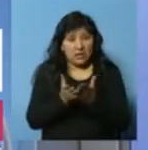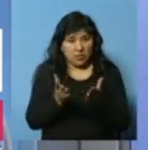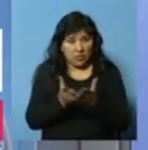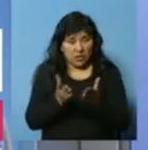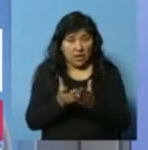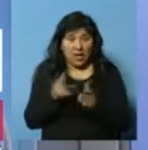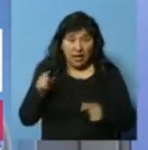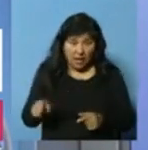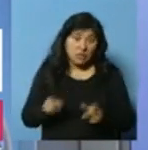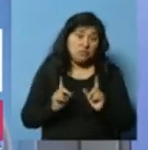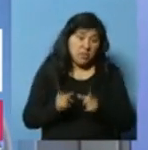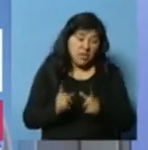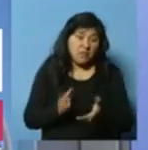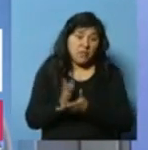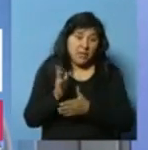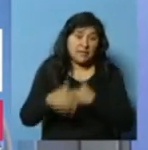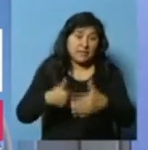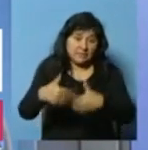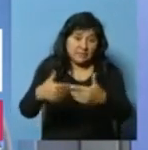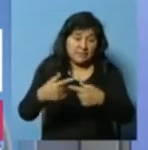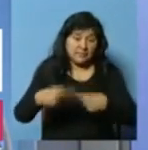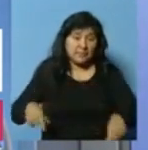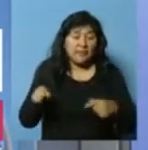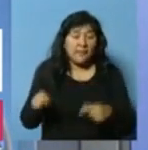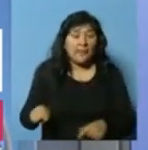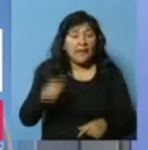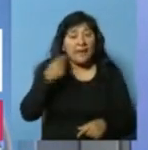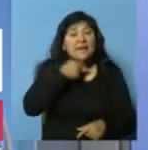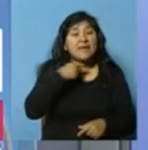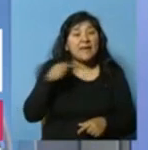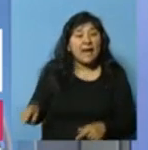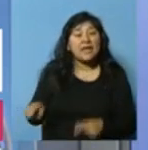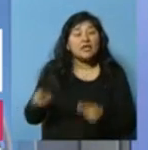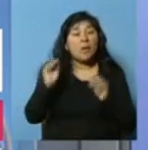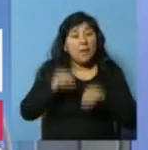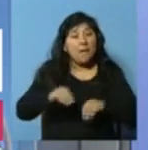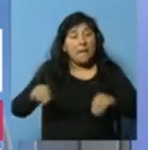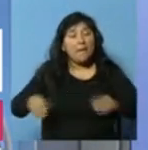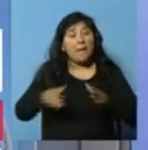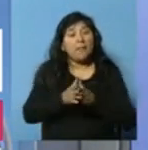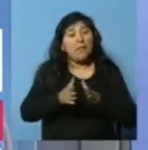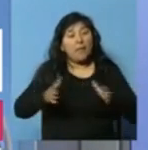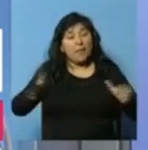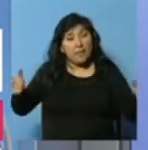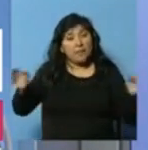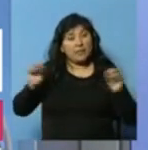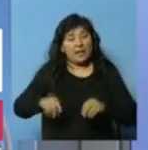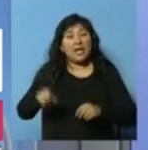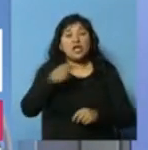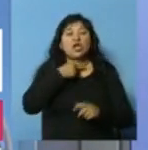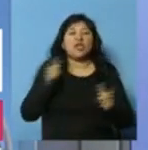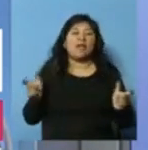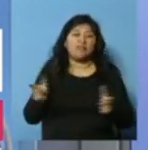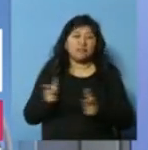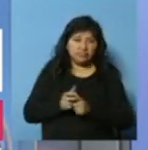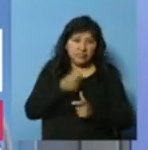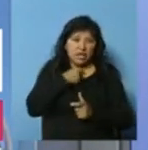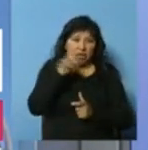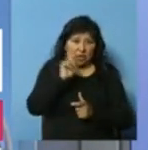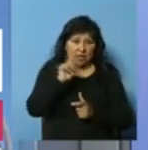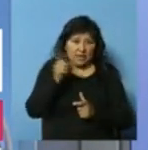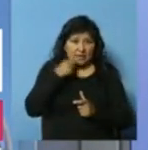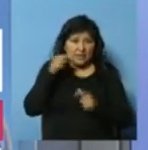continuará así porque ese sentido el sentido es ampliar y dar más servicios sino reducirlos así que